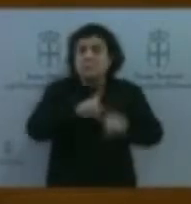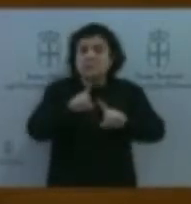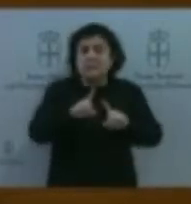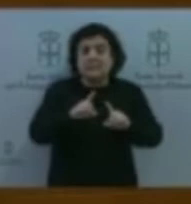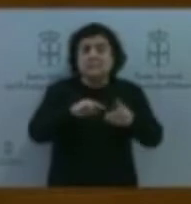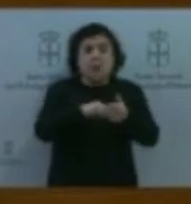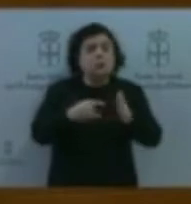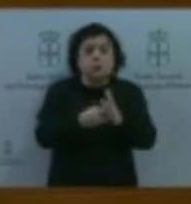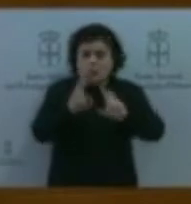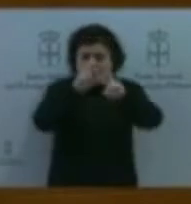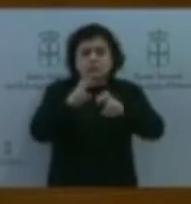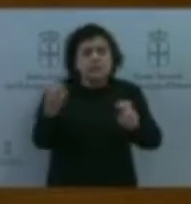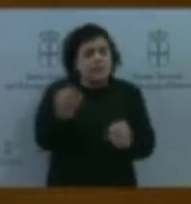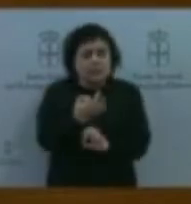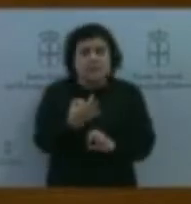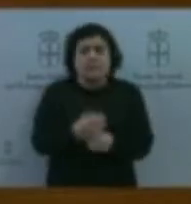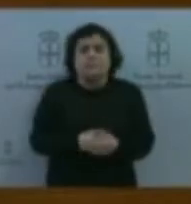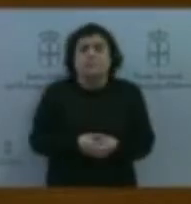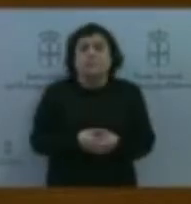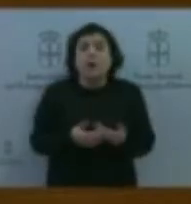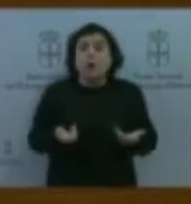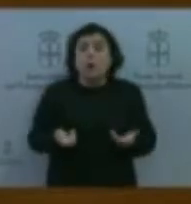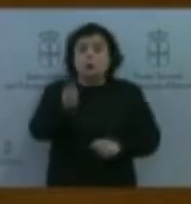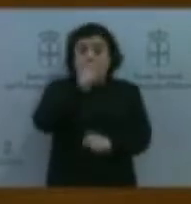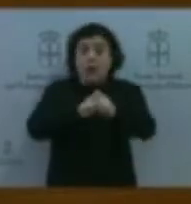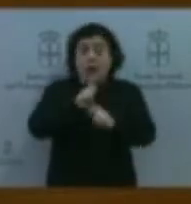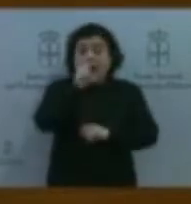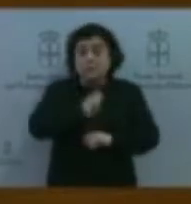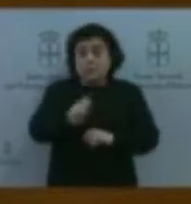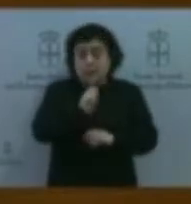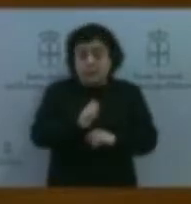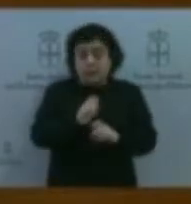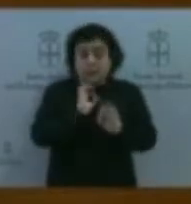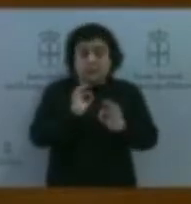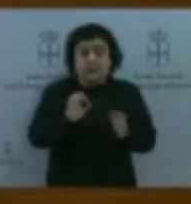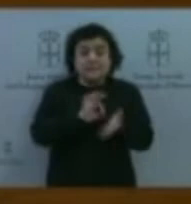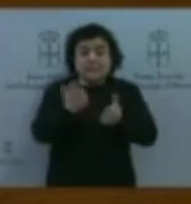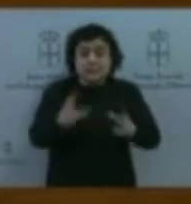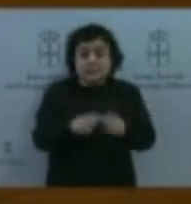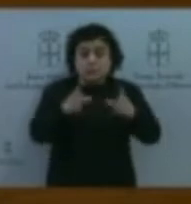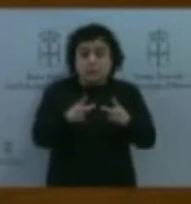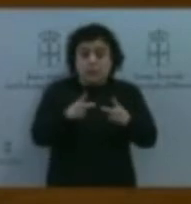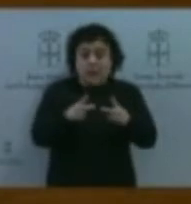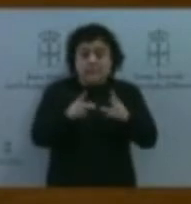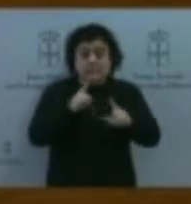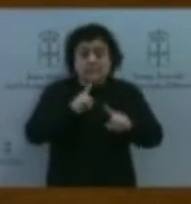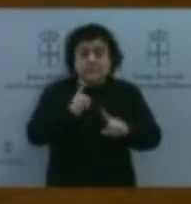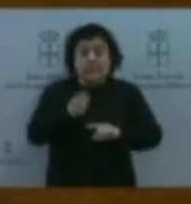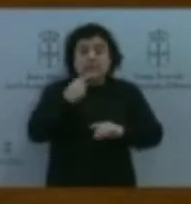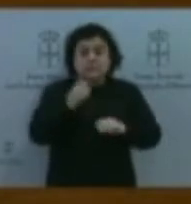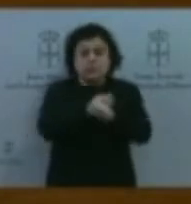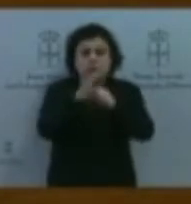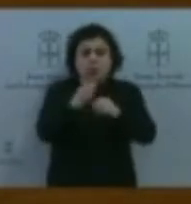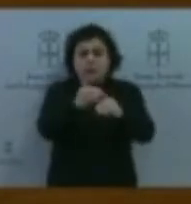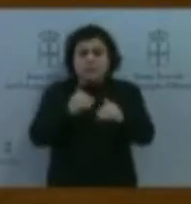Decía la Asociación de Directores de Gerentes de Servicios Sociales, en enero de 2020, antes de la pandemia, que el ratio de plazas residenciales en Asturias era